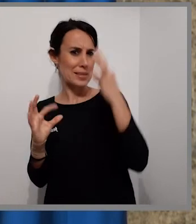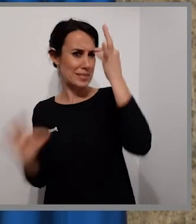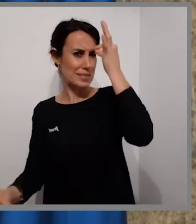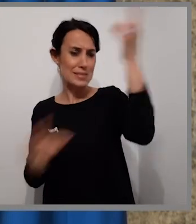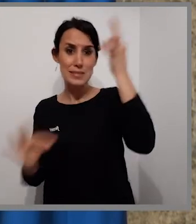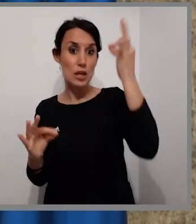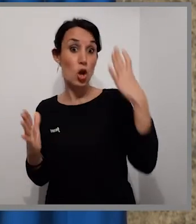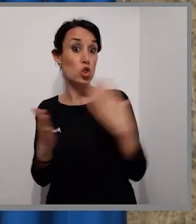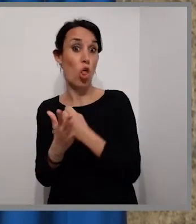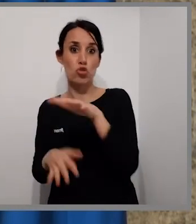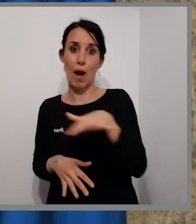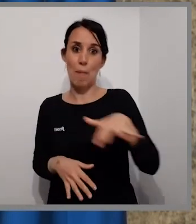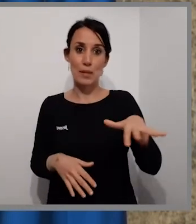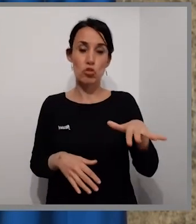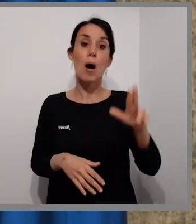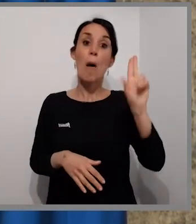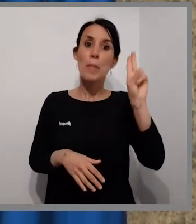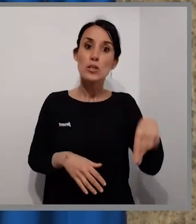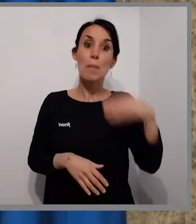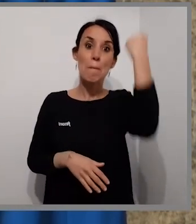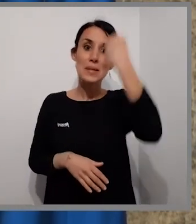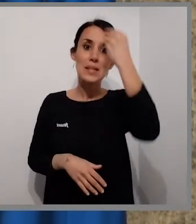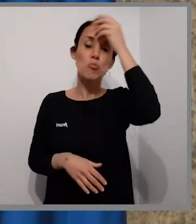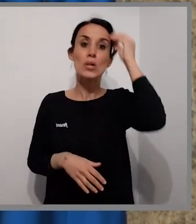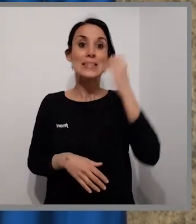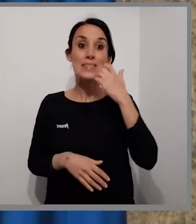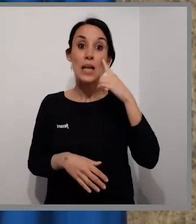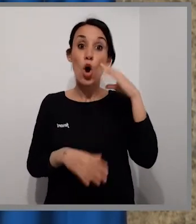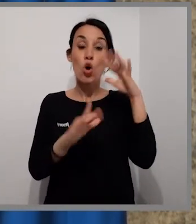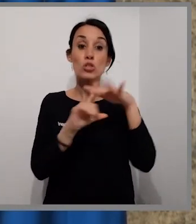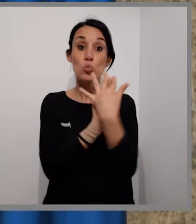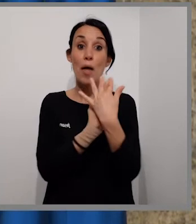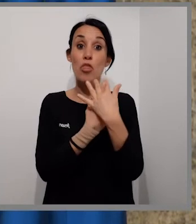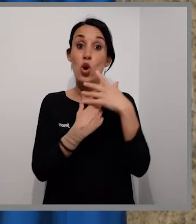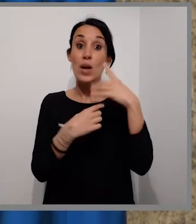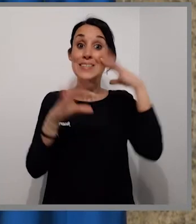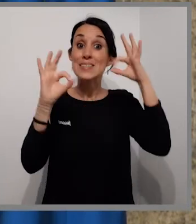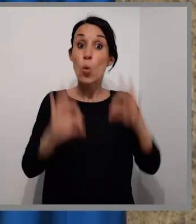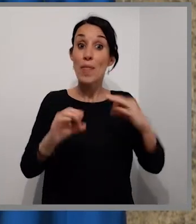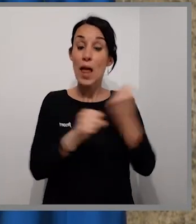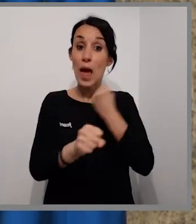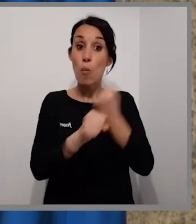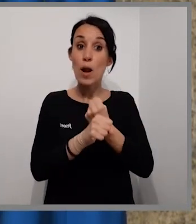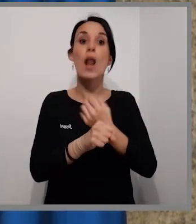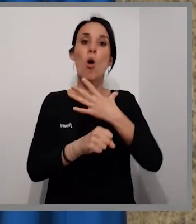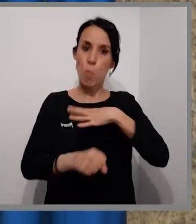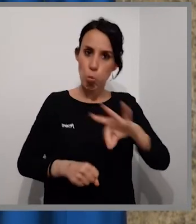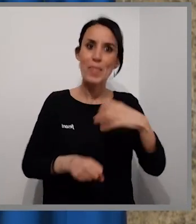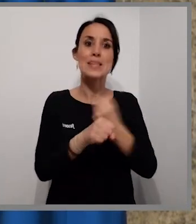estricto y muy estricto en todos los ámbitos, pero al mismo tiempo, con las condiciones de seguridad laboral necesarias, se